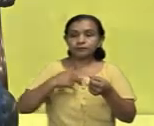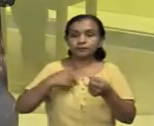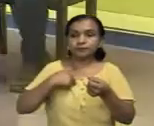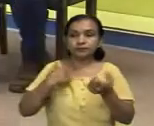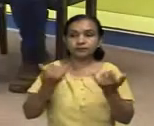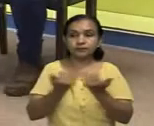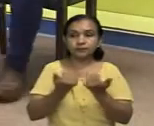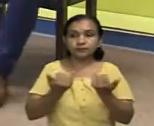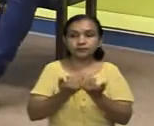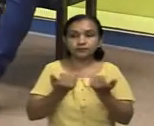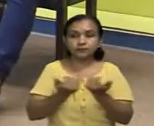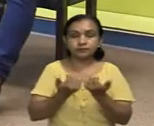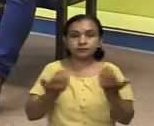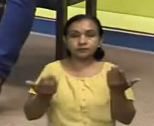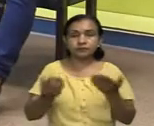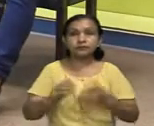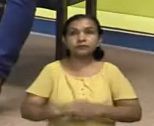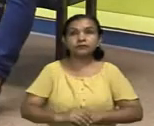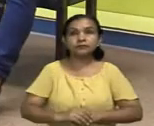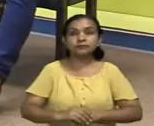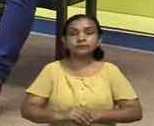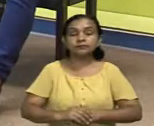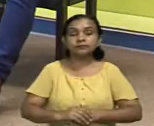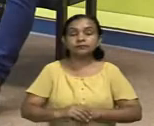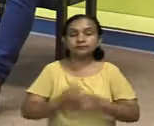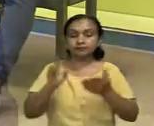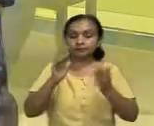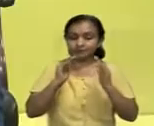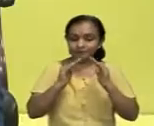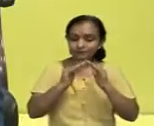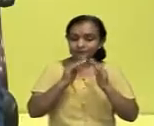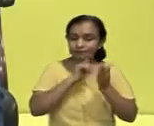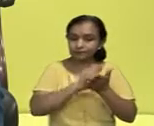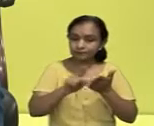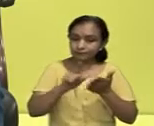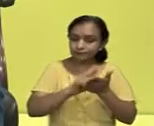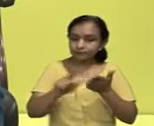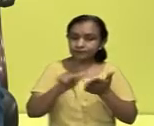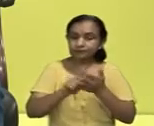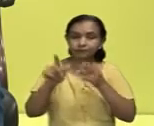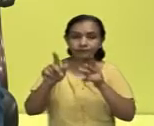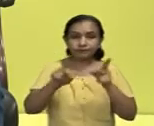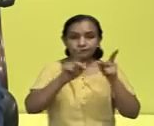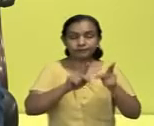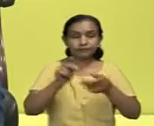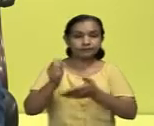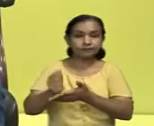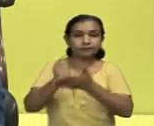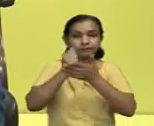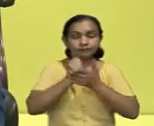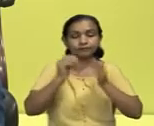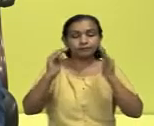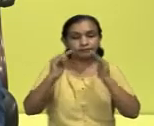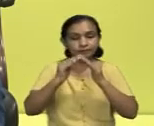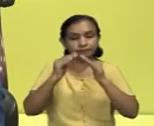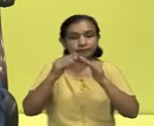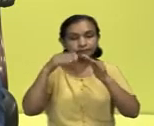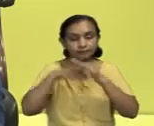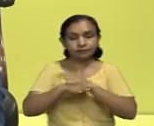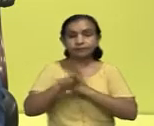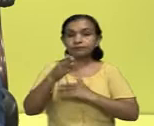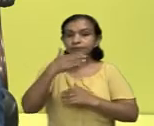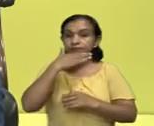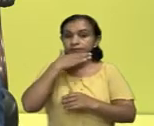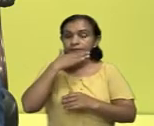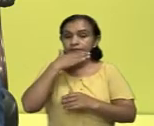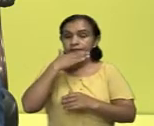ir finalizando. Primero es la higiene dentro del hogar, la sensibilización, que nos permitan entrar a los hogares. Es difícil llegar